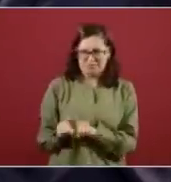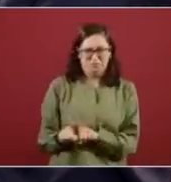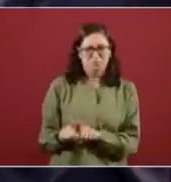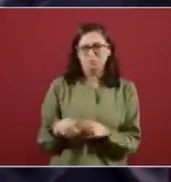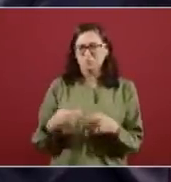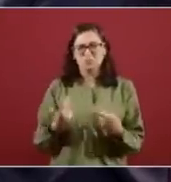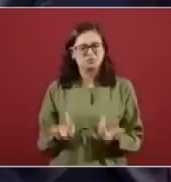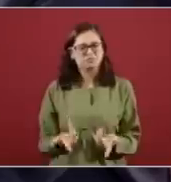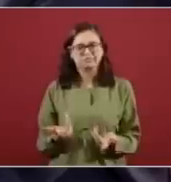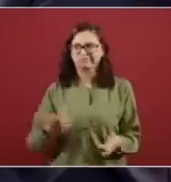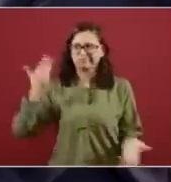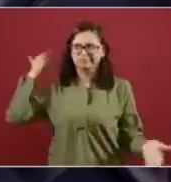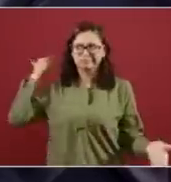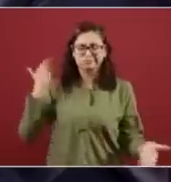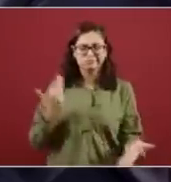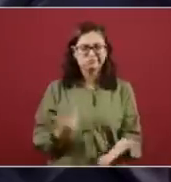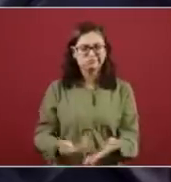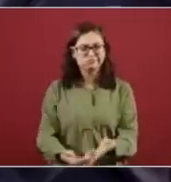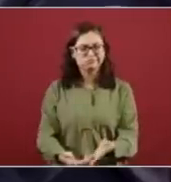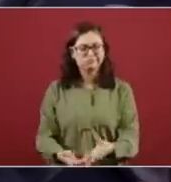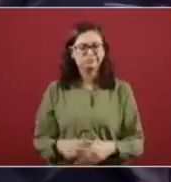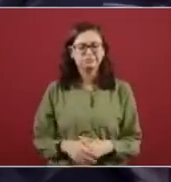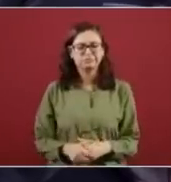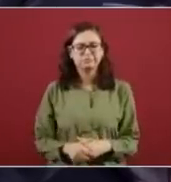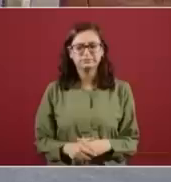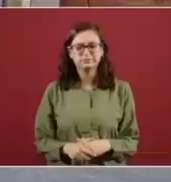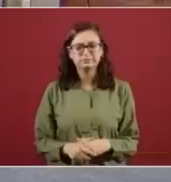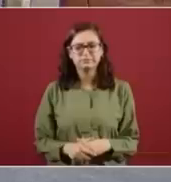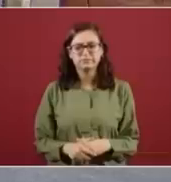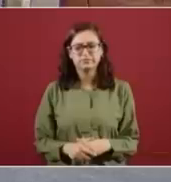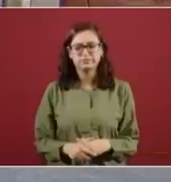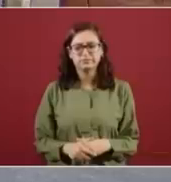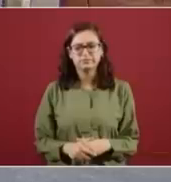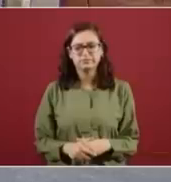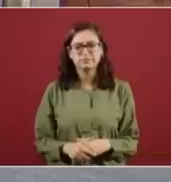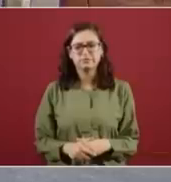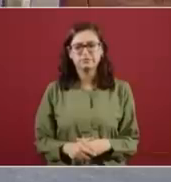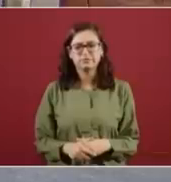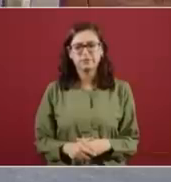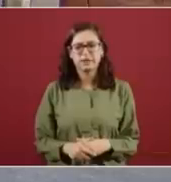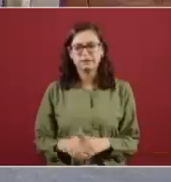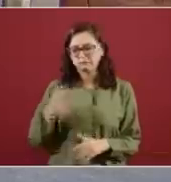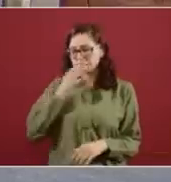desde entonces y va a estar aquí la